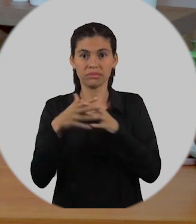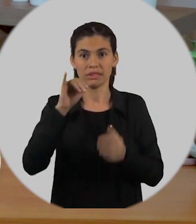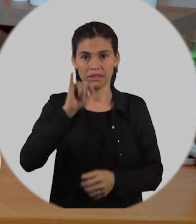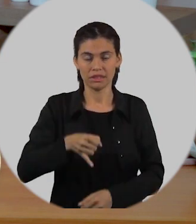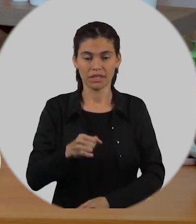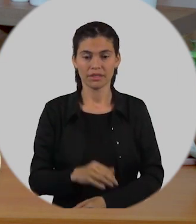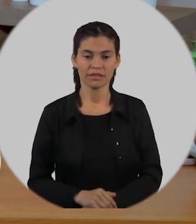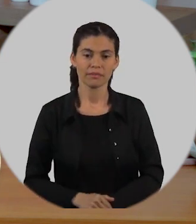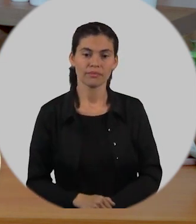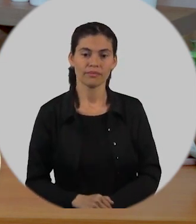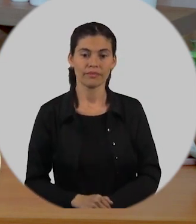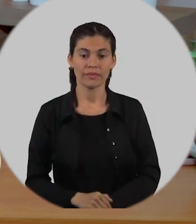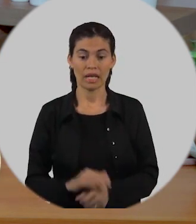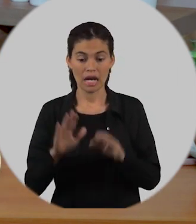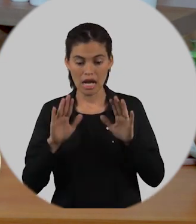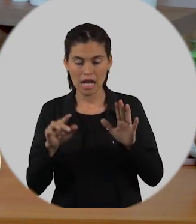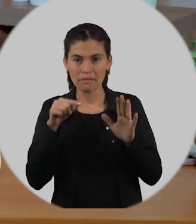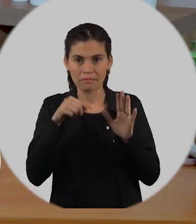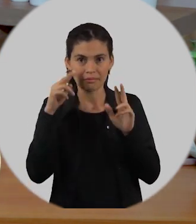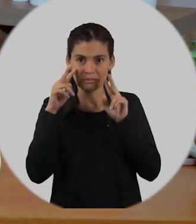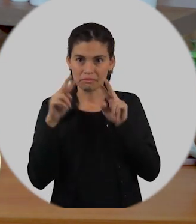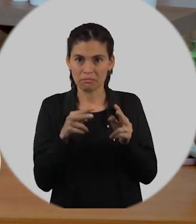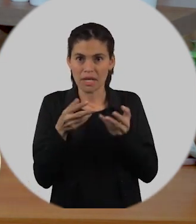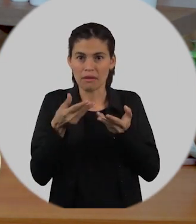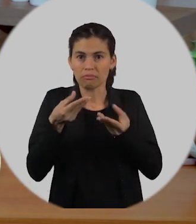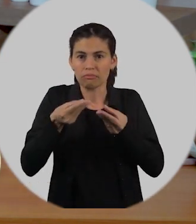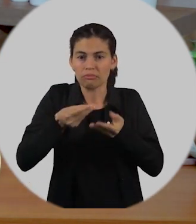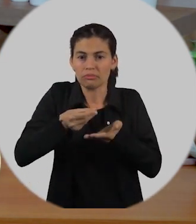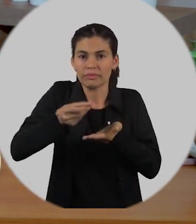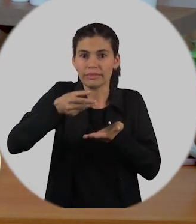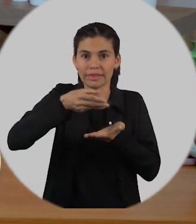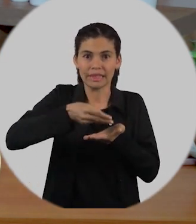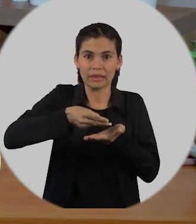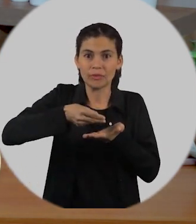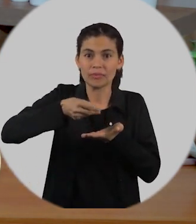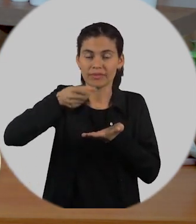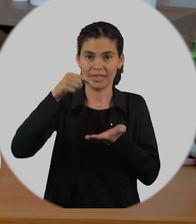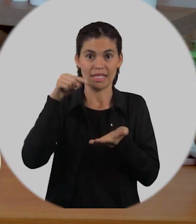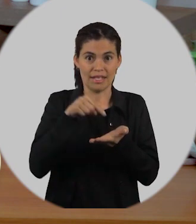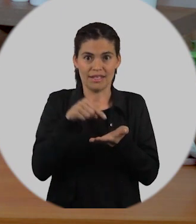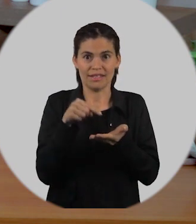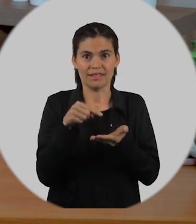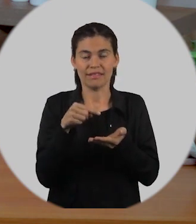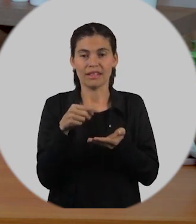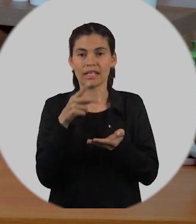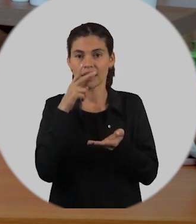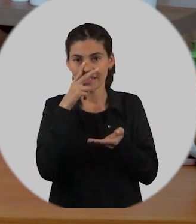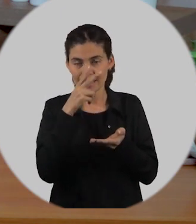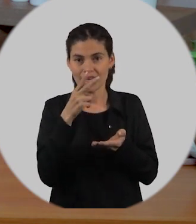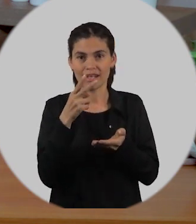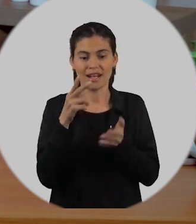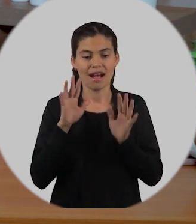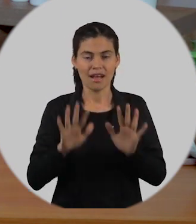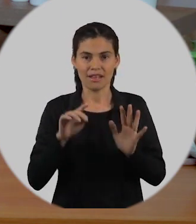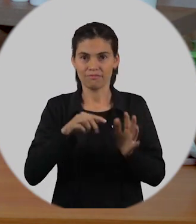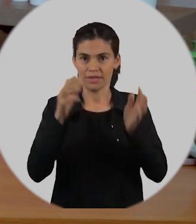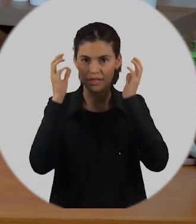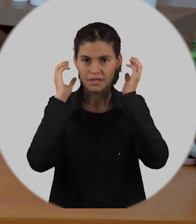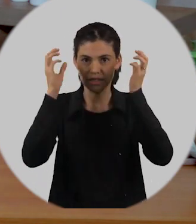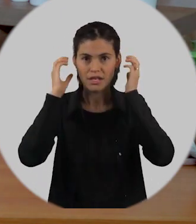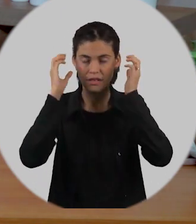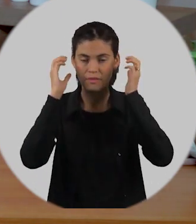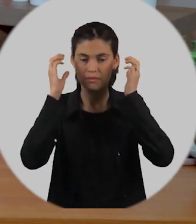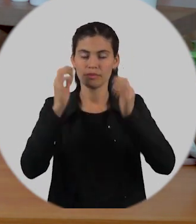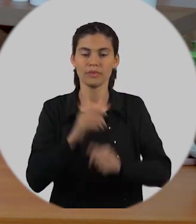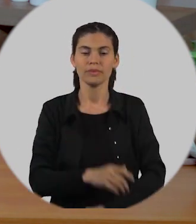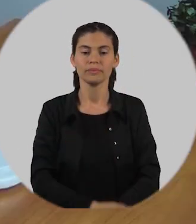Ahí nosotros ya estamos llegando a la consistencia que tenemos que tener con nuestro